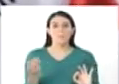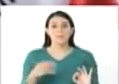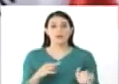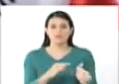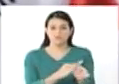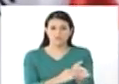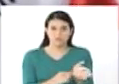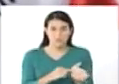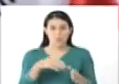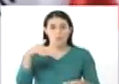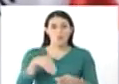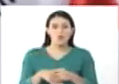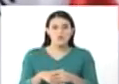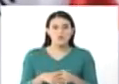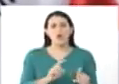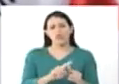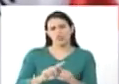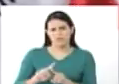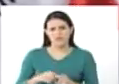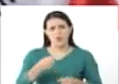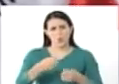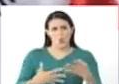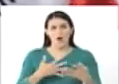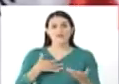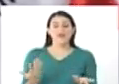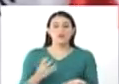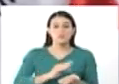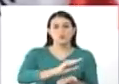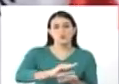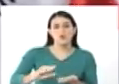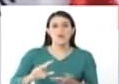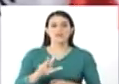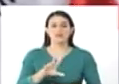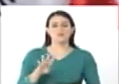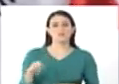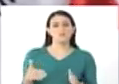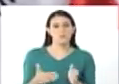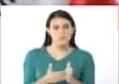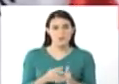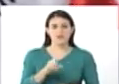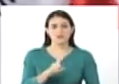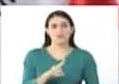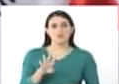preparada y las máquinas de votación e instrumentos electorales se han dispuesto en las